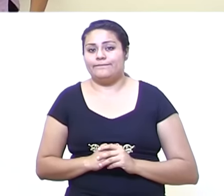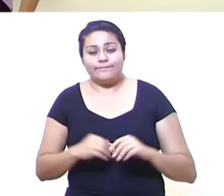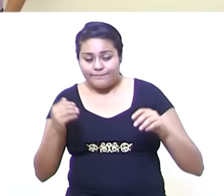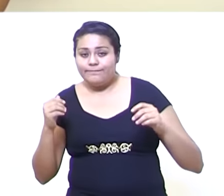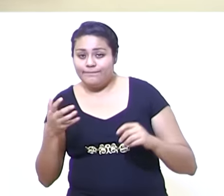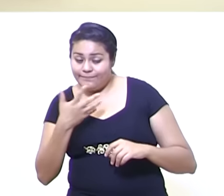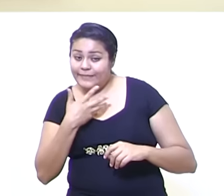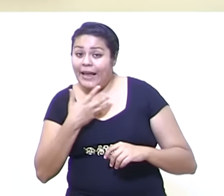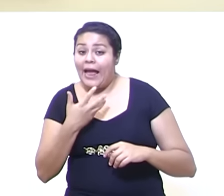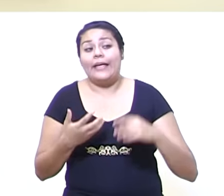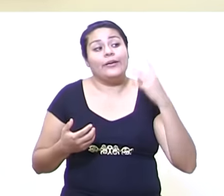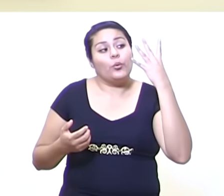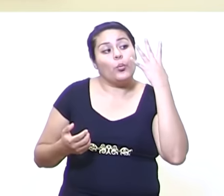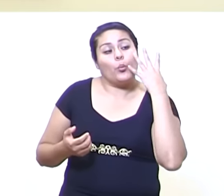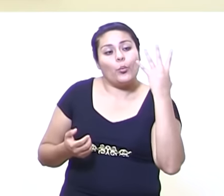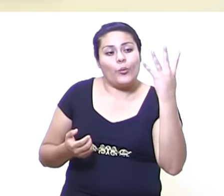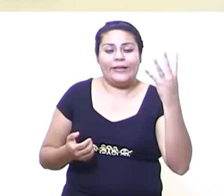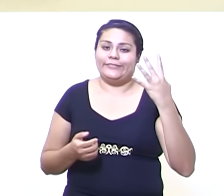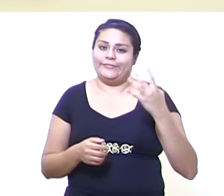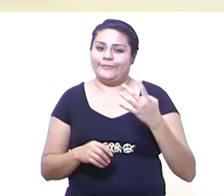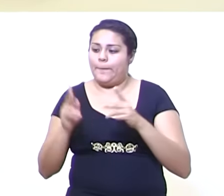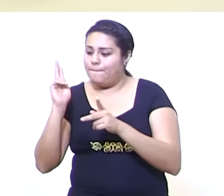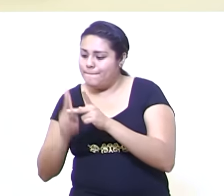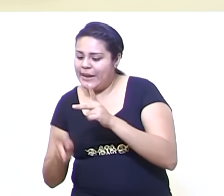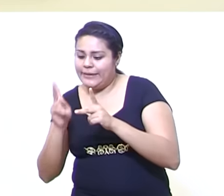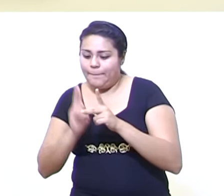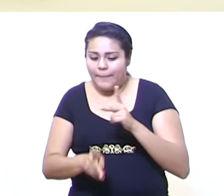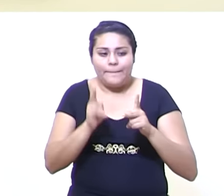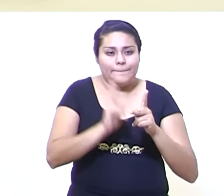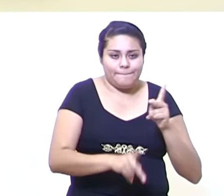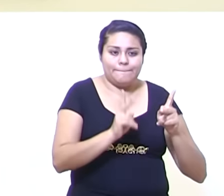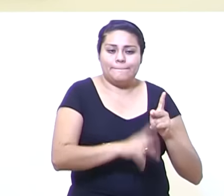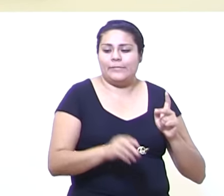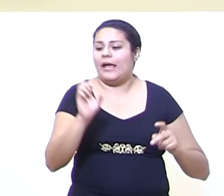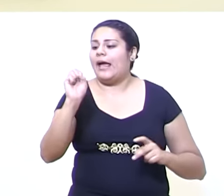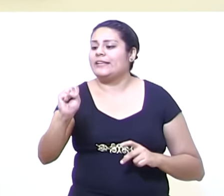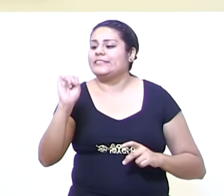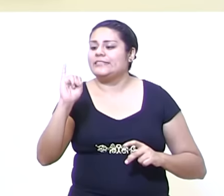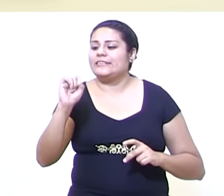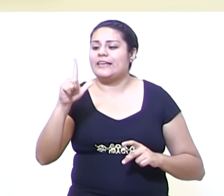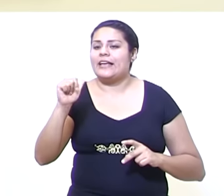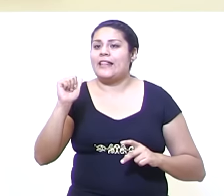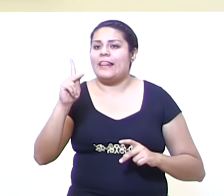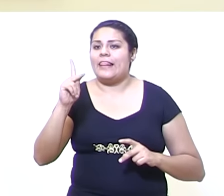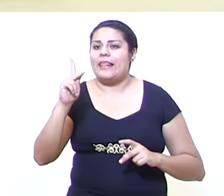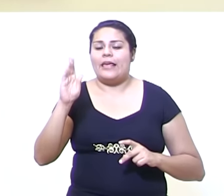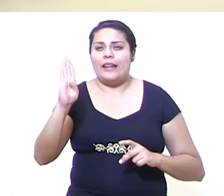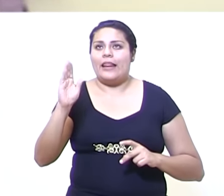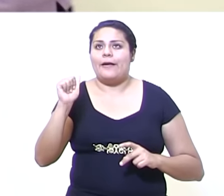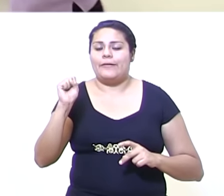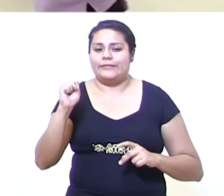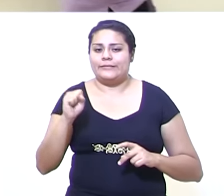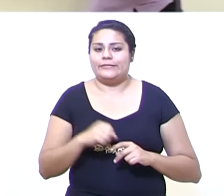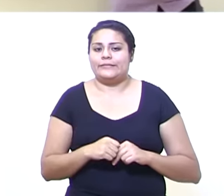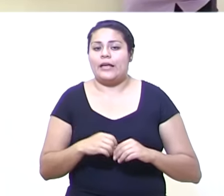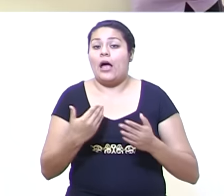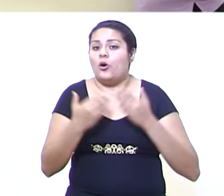Tiene 4 sílabas. Vamos a ver la palabra papá.